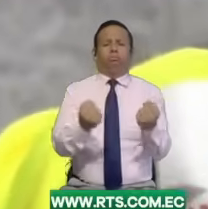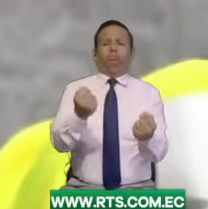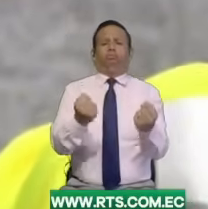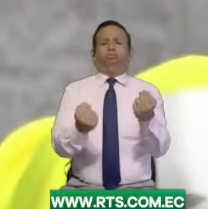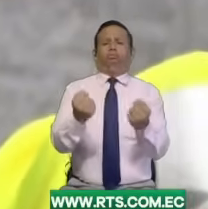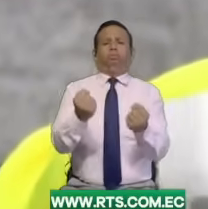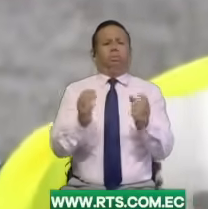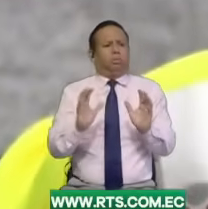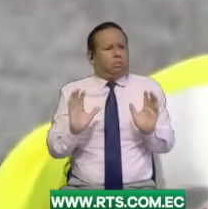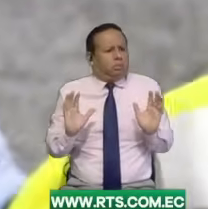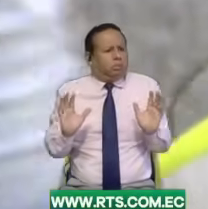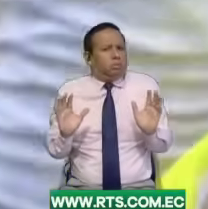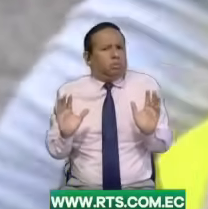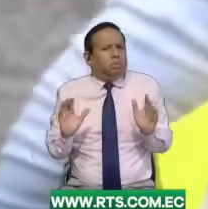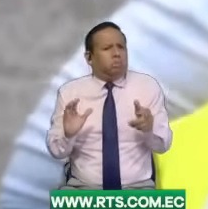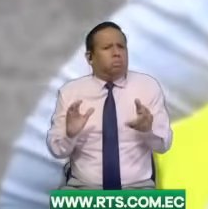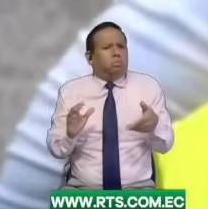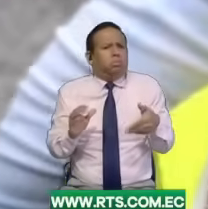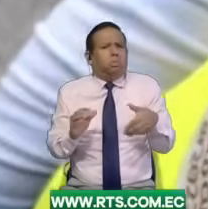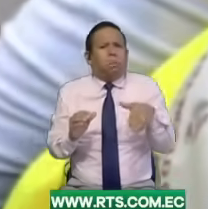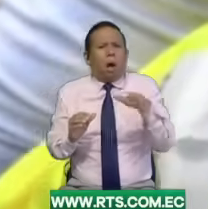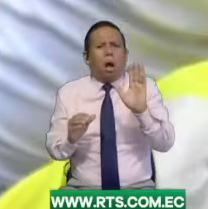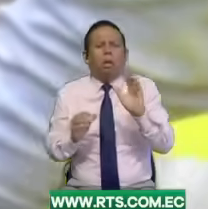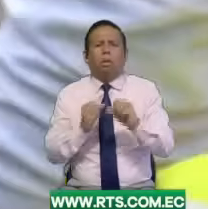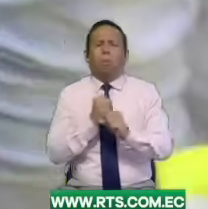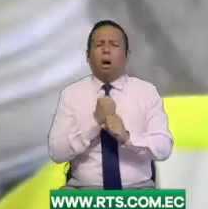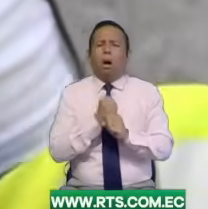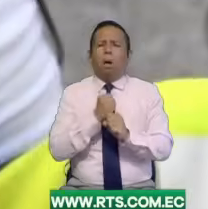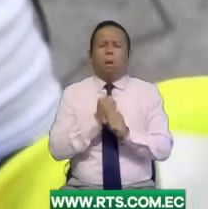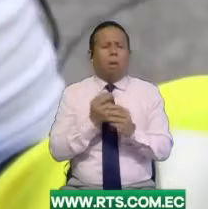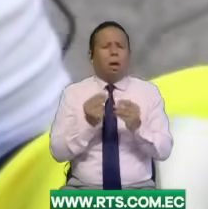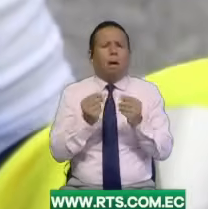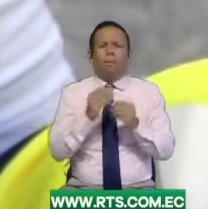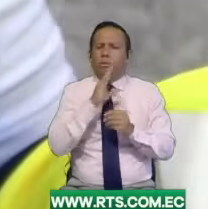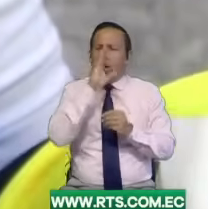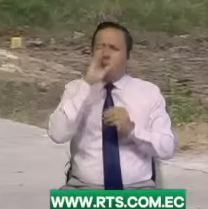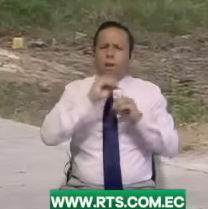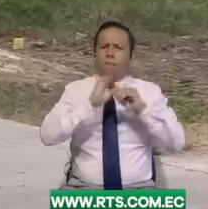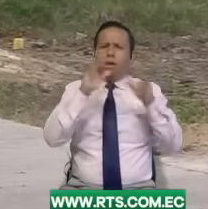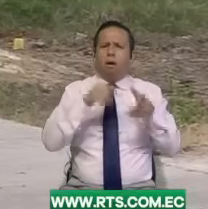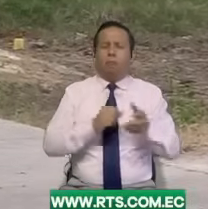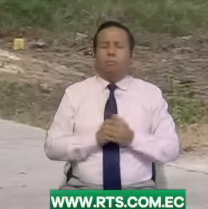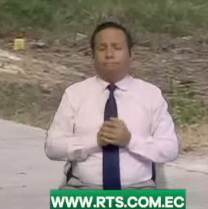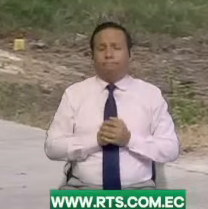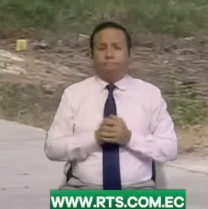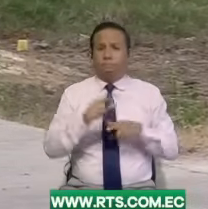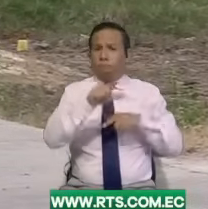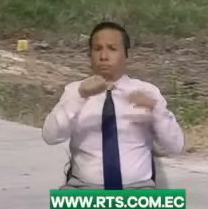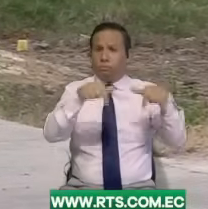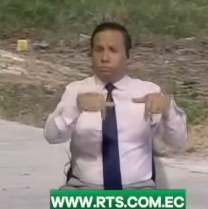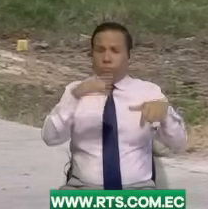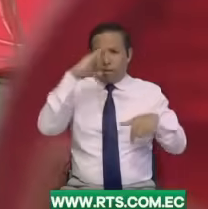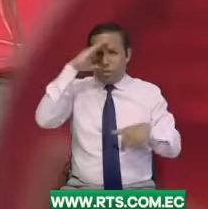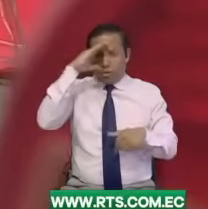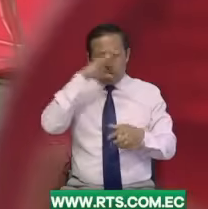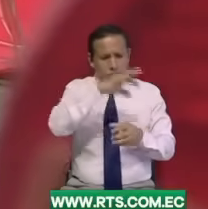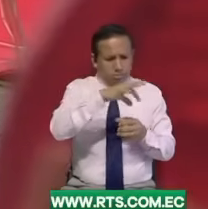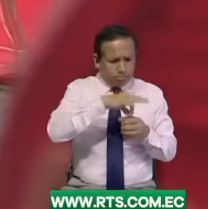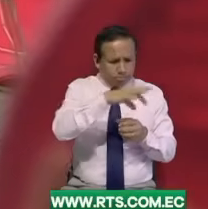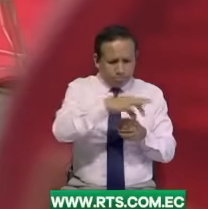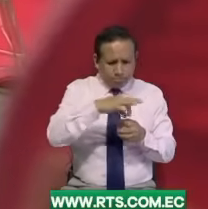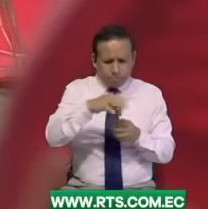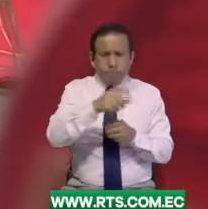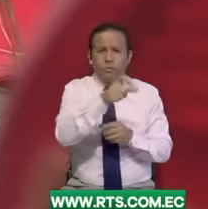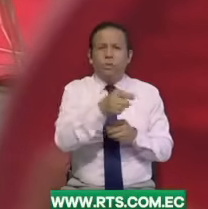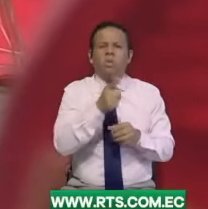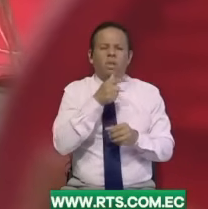este. Y él salía a limpiar su carro, pues, para irse a trabajar, desayunaba, se iba. En la escena la policía levantó indicios balísticos. El fallecido